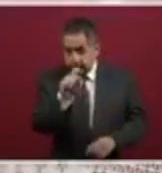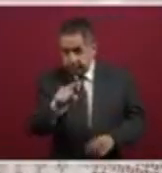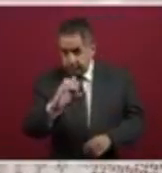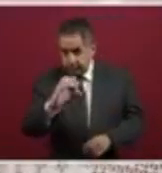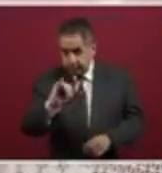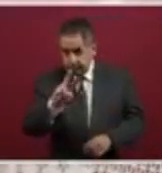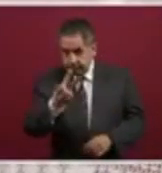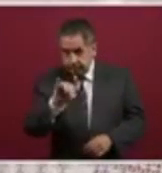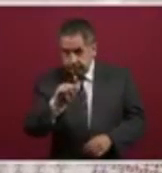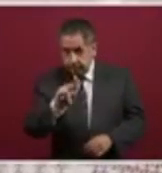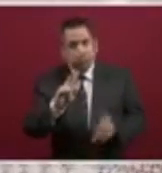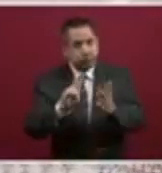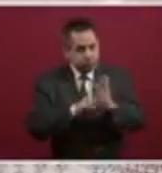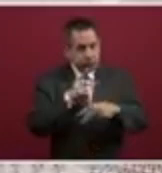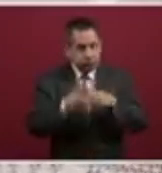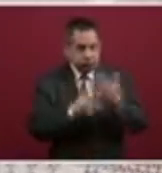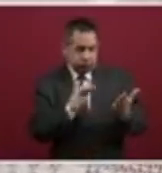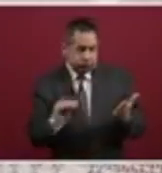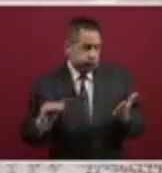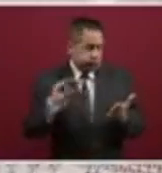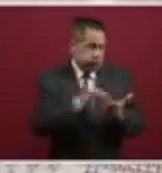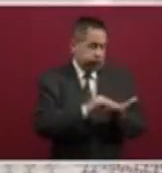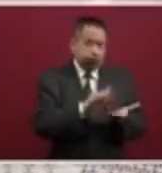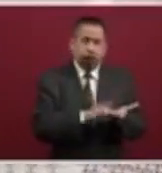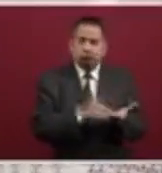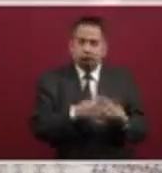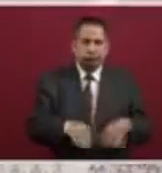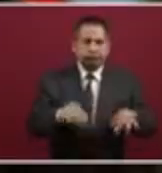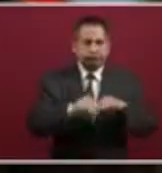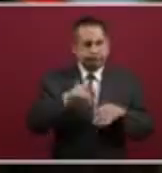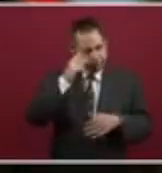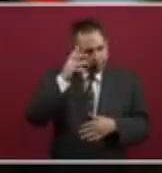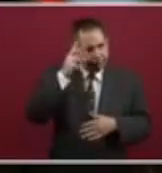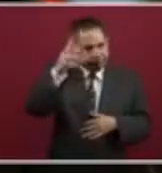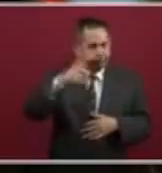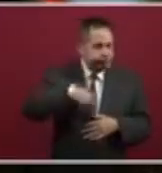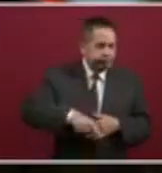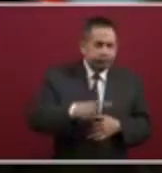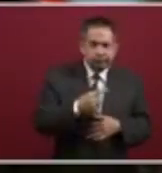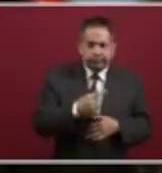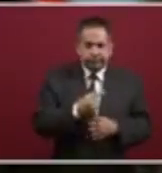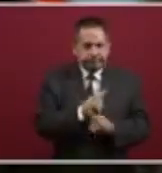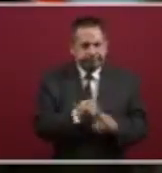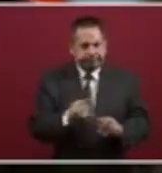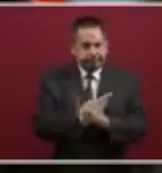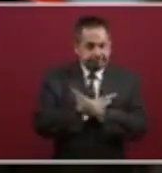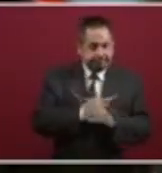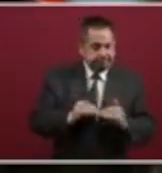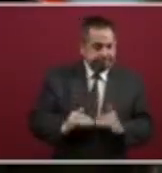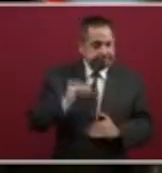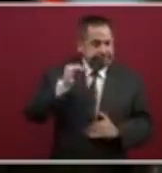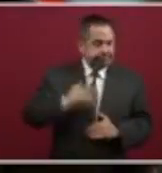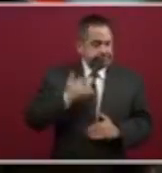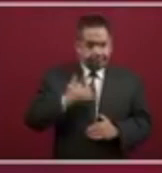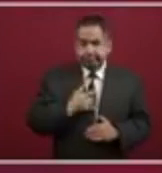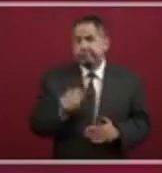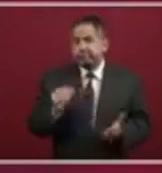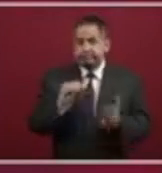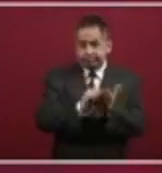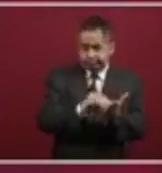tener mucha fuerza para la constitución moral de nuestro país en los planes